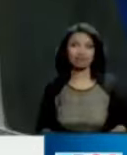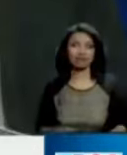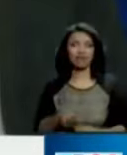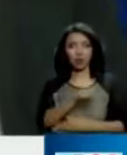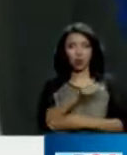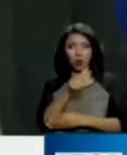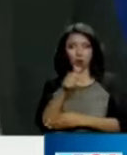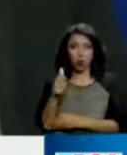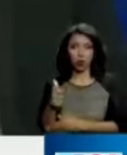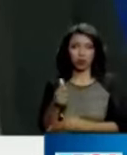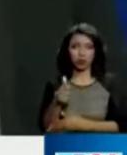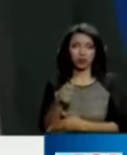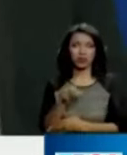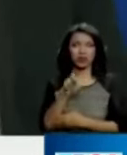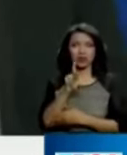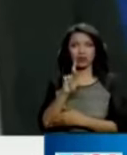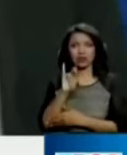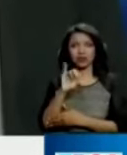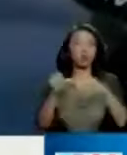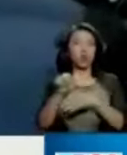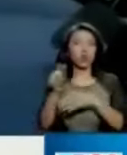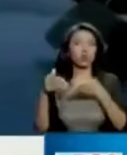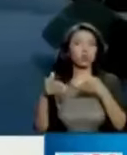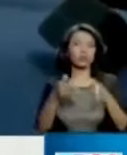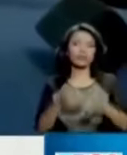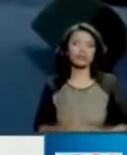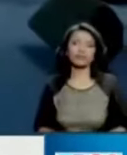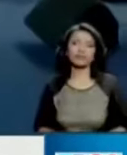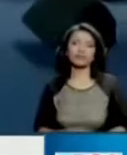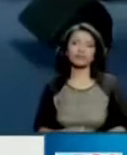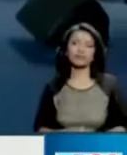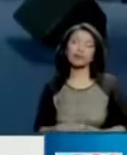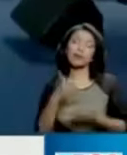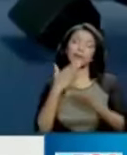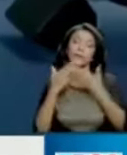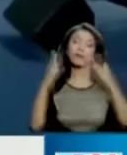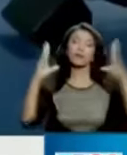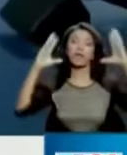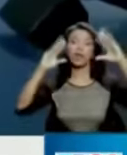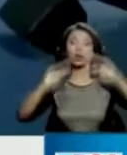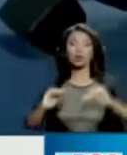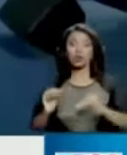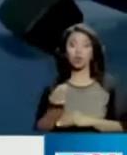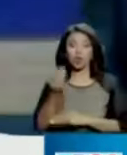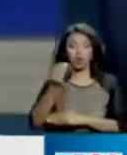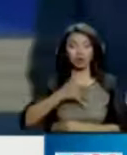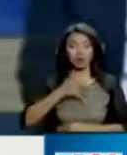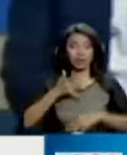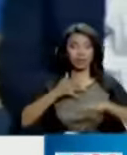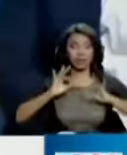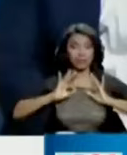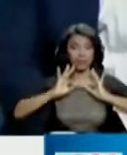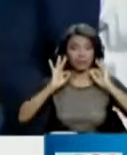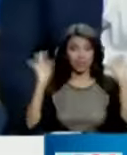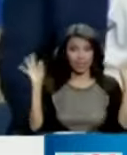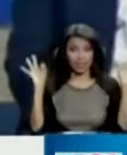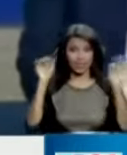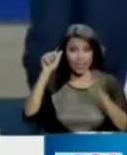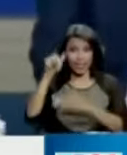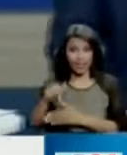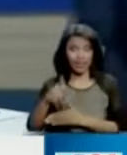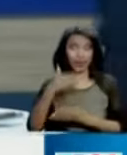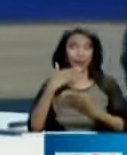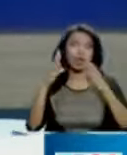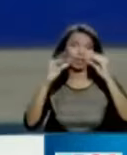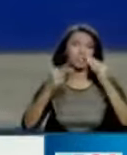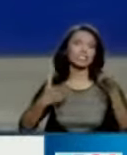fuera y no están equipadas por dentro, o que tienen un sobrecosto extraordinario. Pero la corrupción no solo la